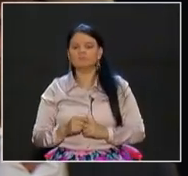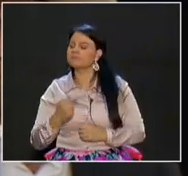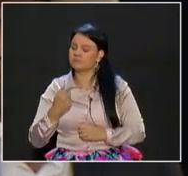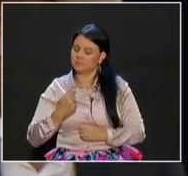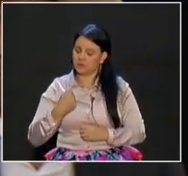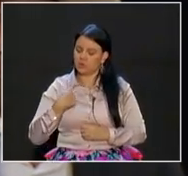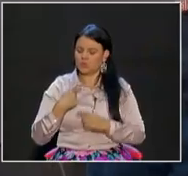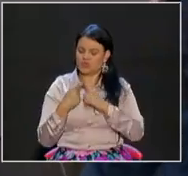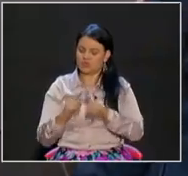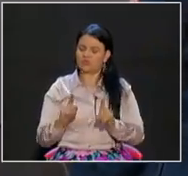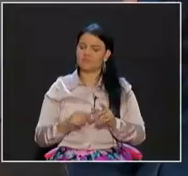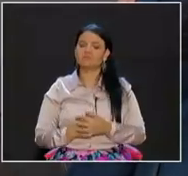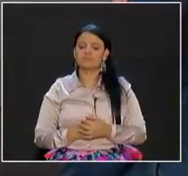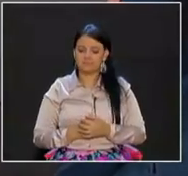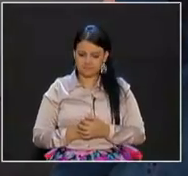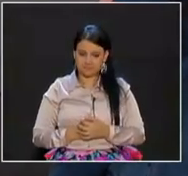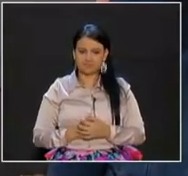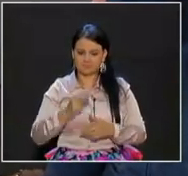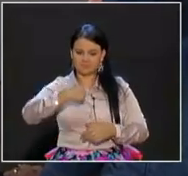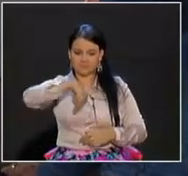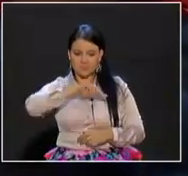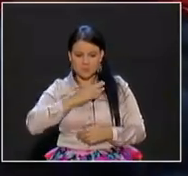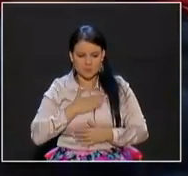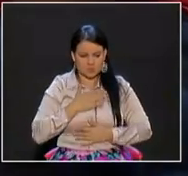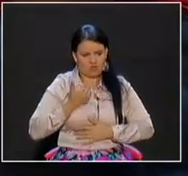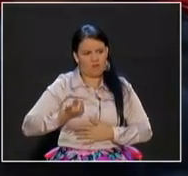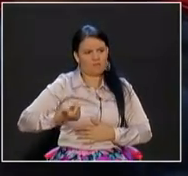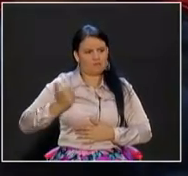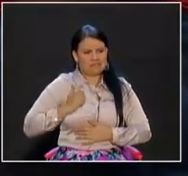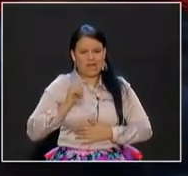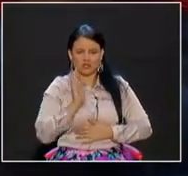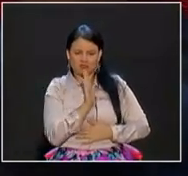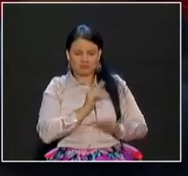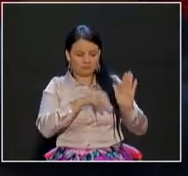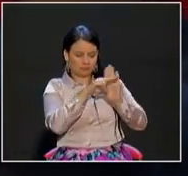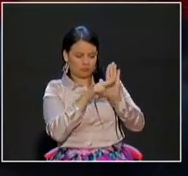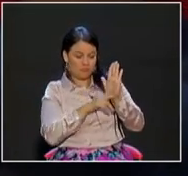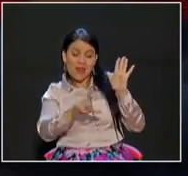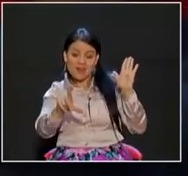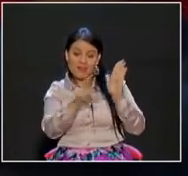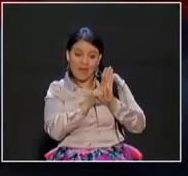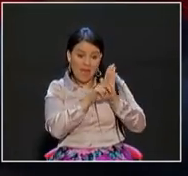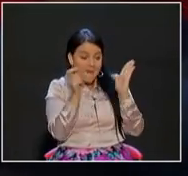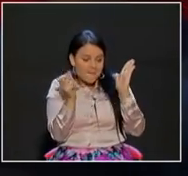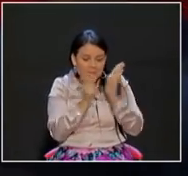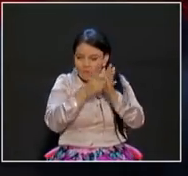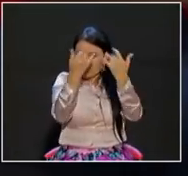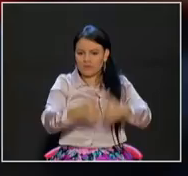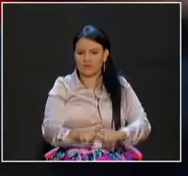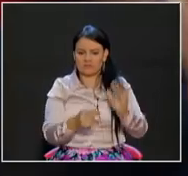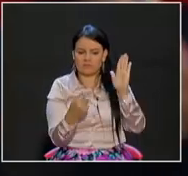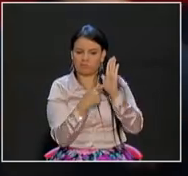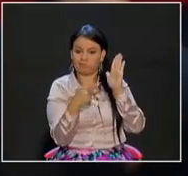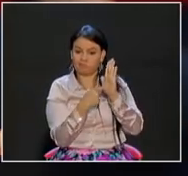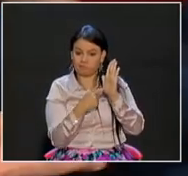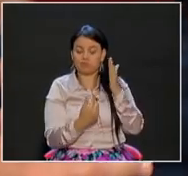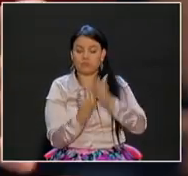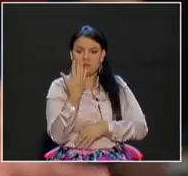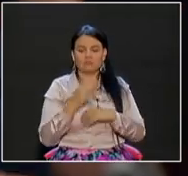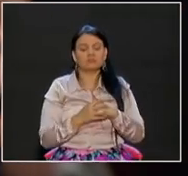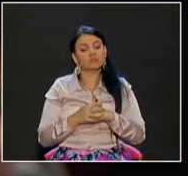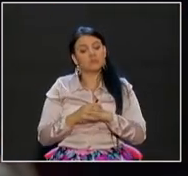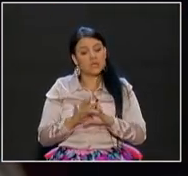intereses privados nosotros vamos aprovechar la ley de punto final para empezar como ya está y lo reconozco empezó al actual gobernador